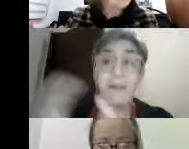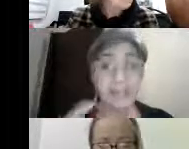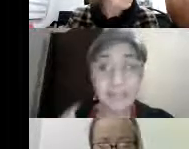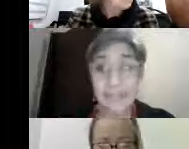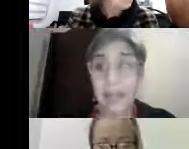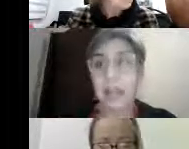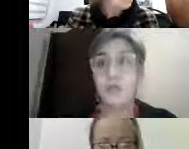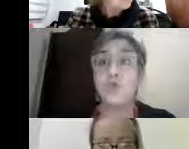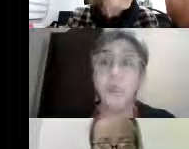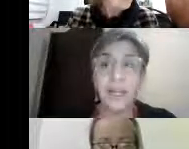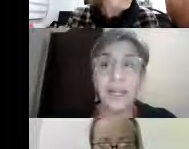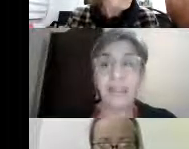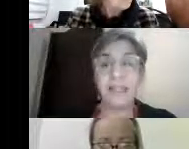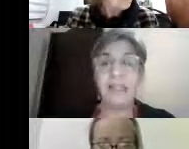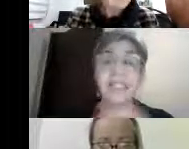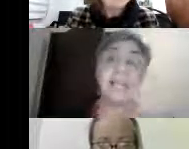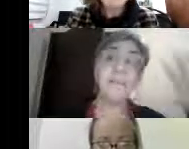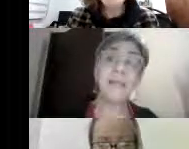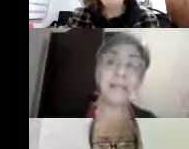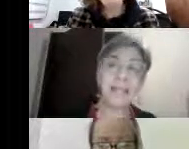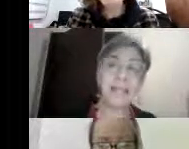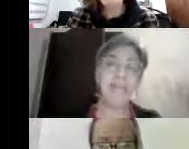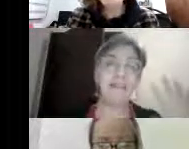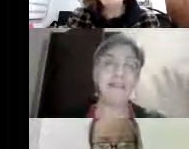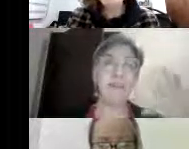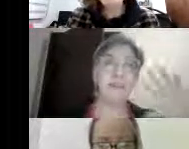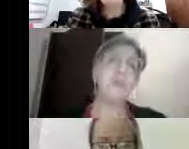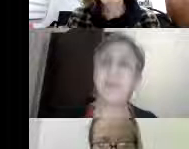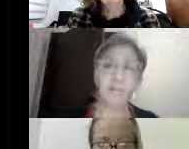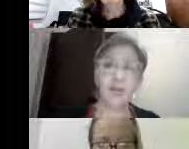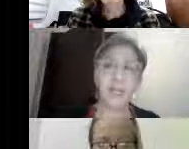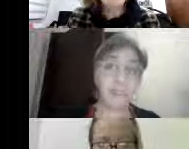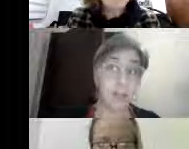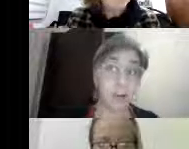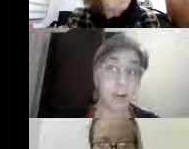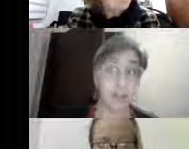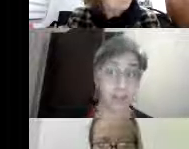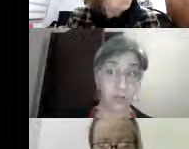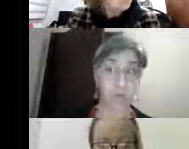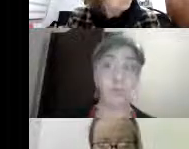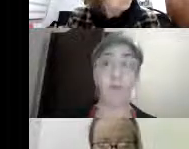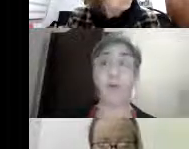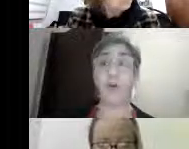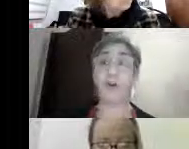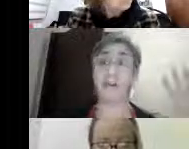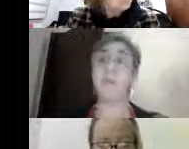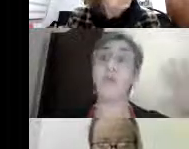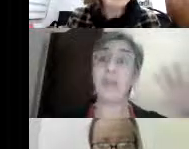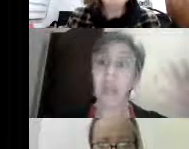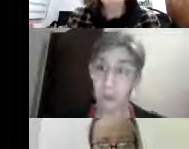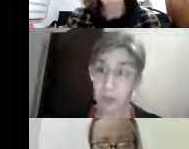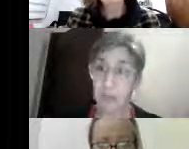Esta evidencia surge inicialmente, los primeros investigadores que se dieron cuenta de esto fueron los